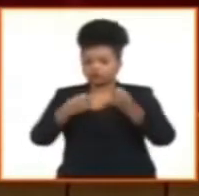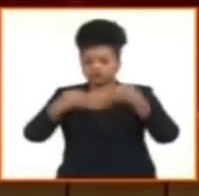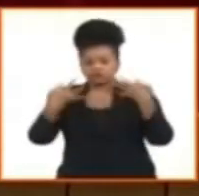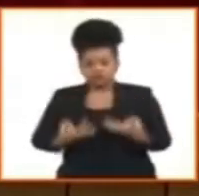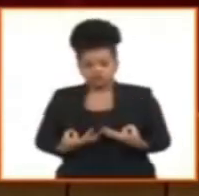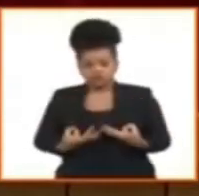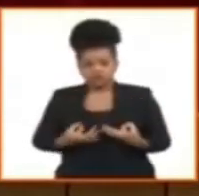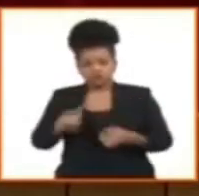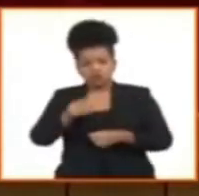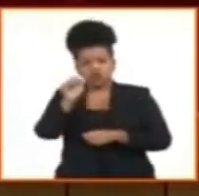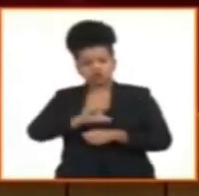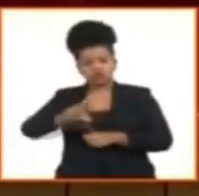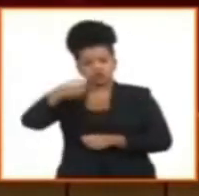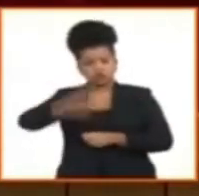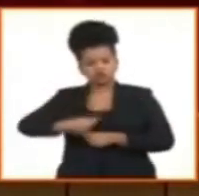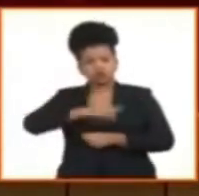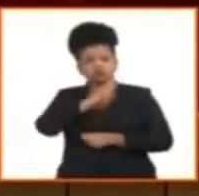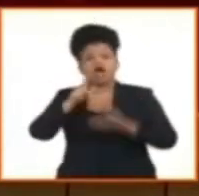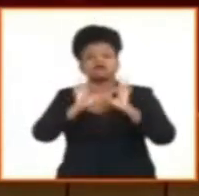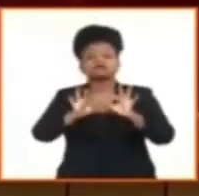justicia social. Ese es nuestro socialismo.